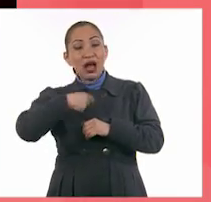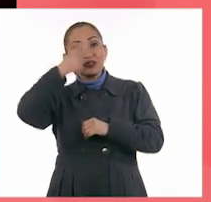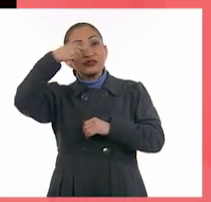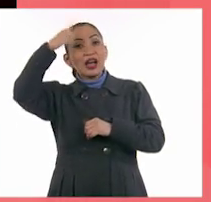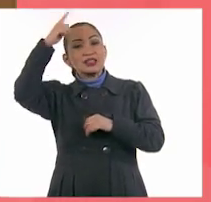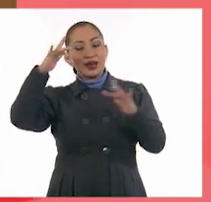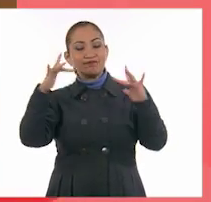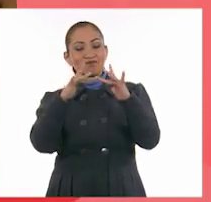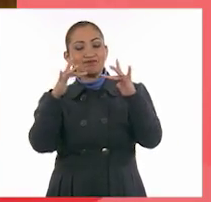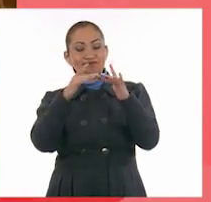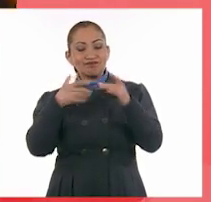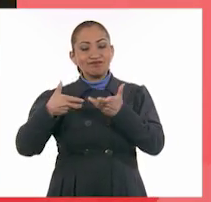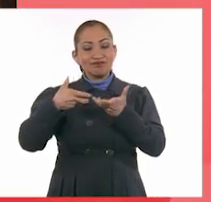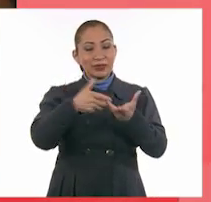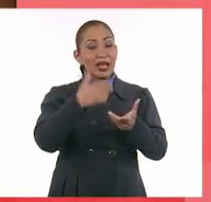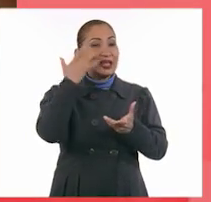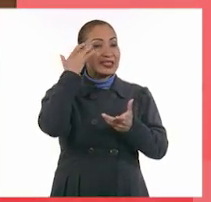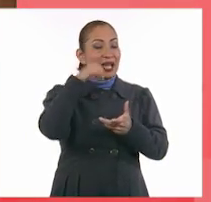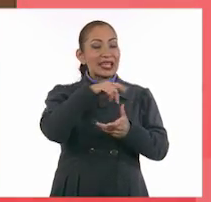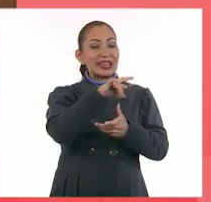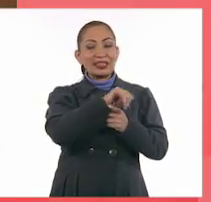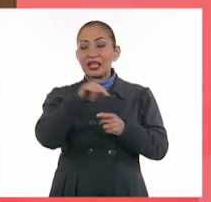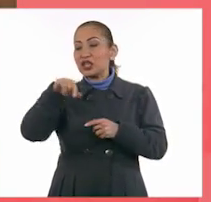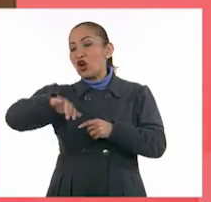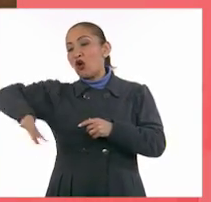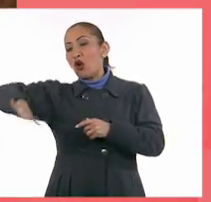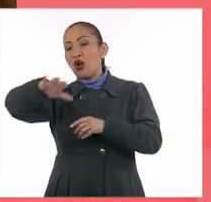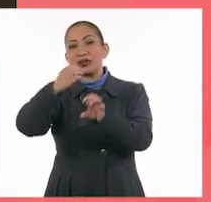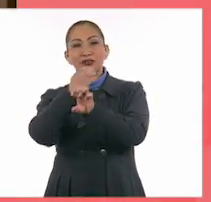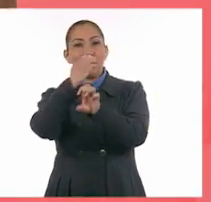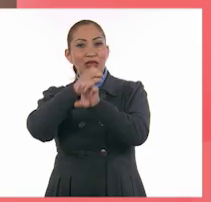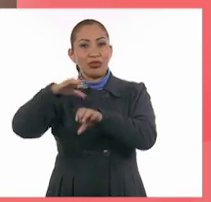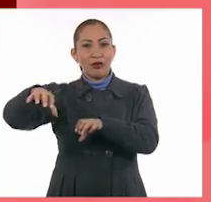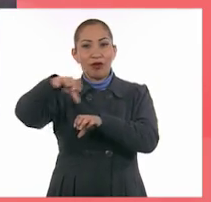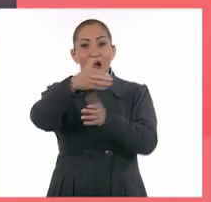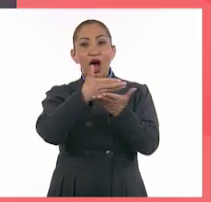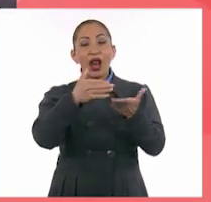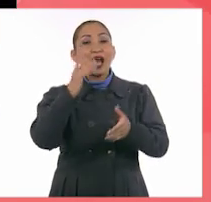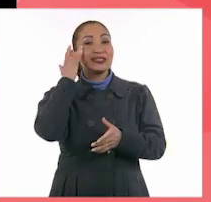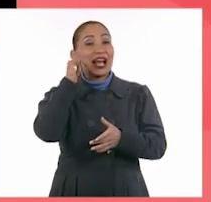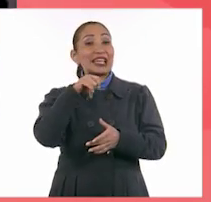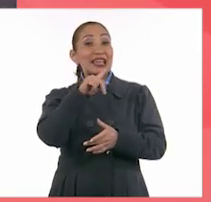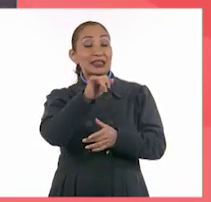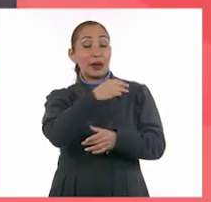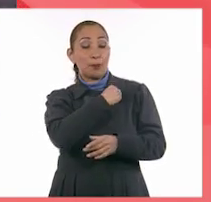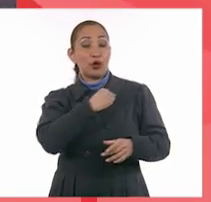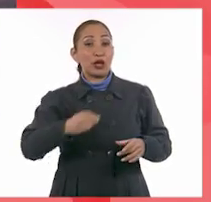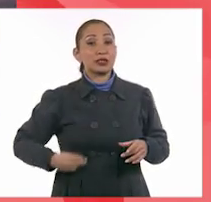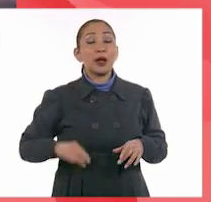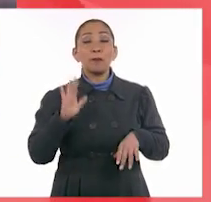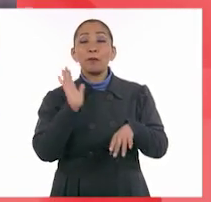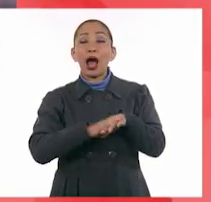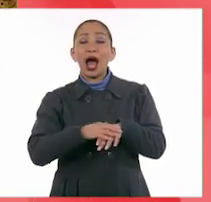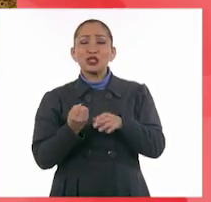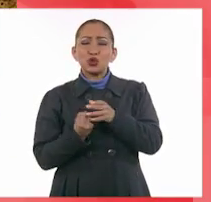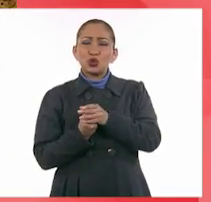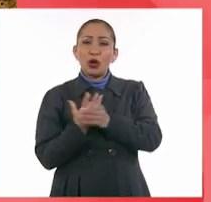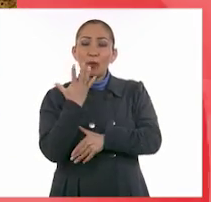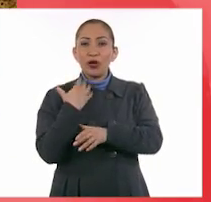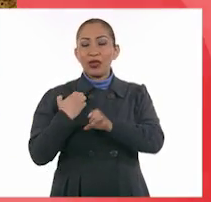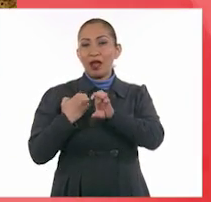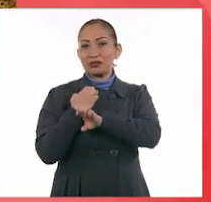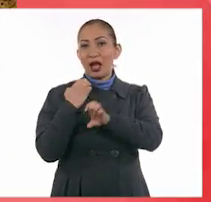facilitó la comunicación entre San Quintín y el resto del estado. Hoy San Quintín, el municipio más joven del